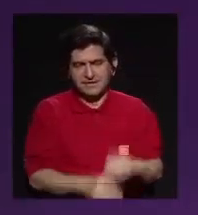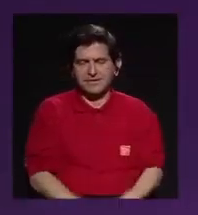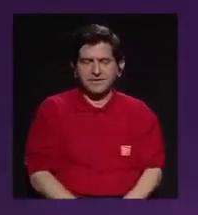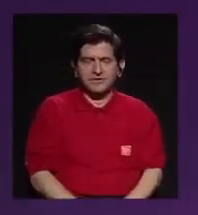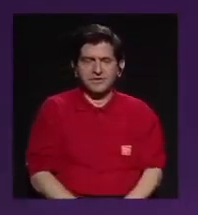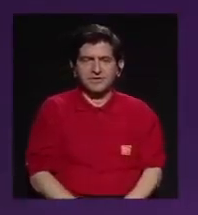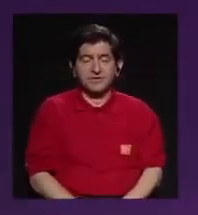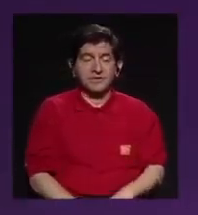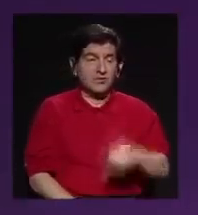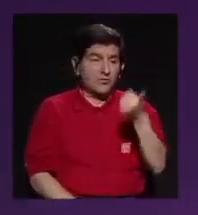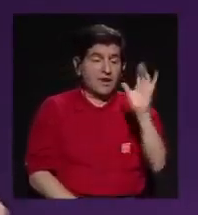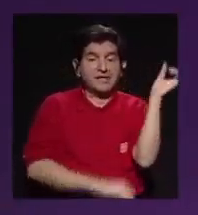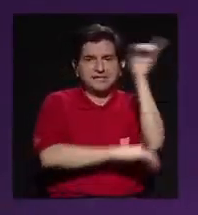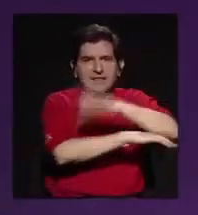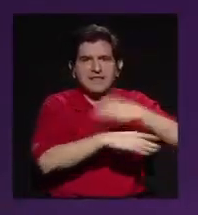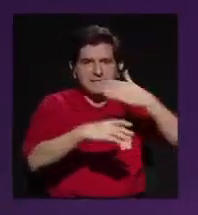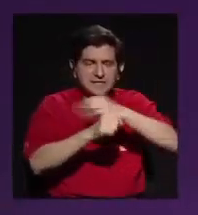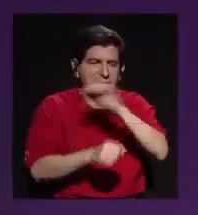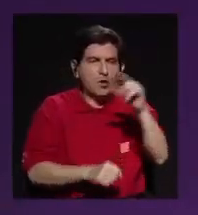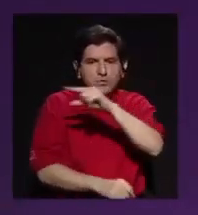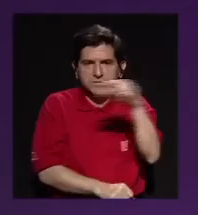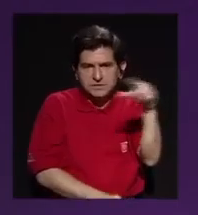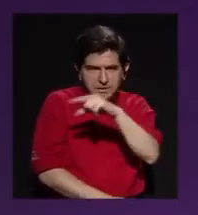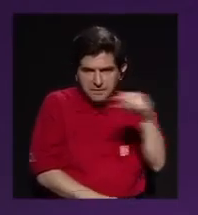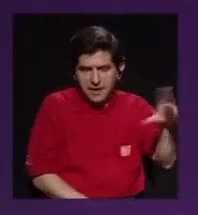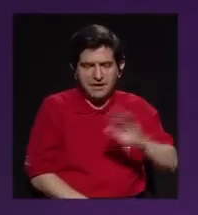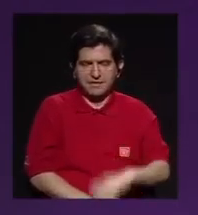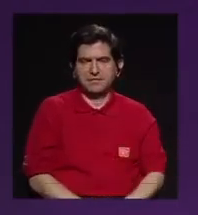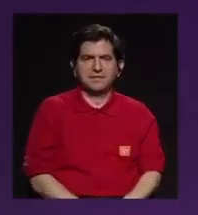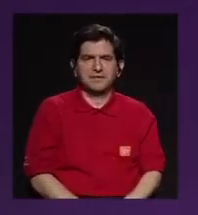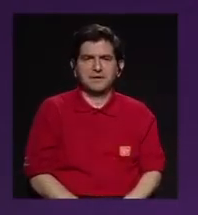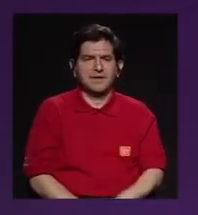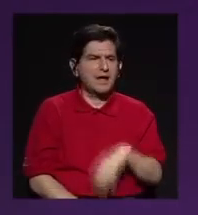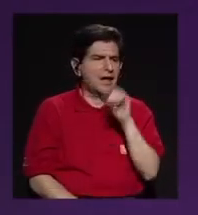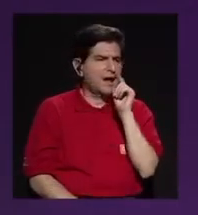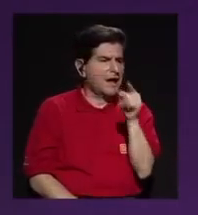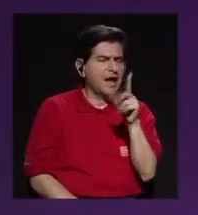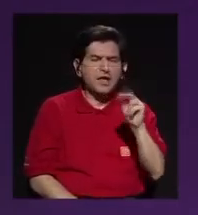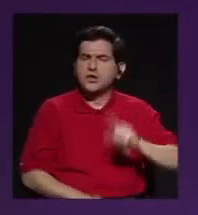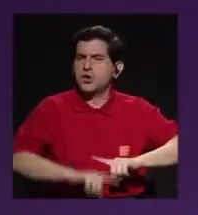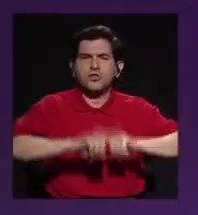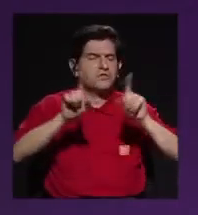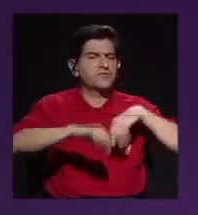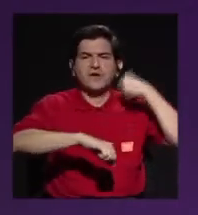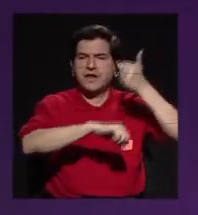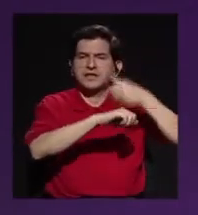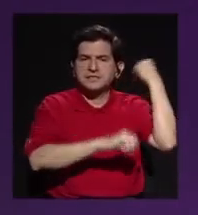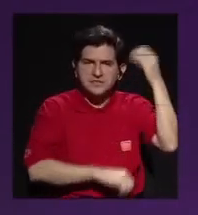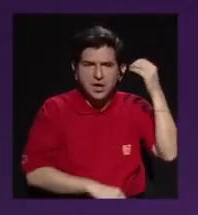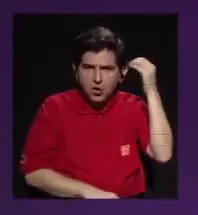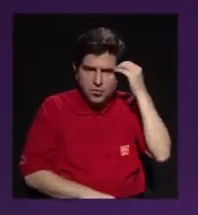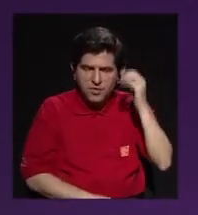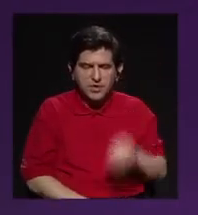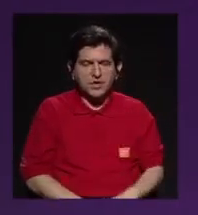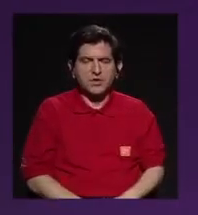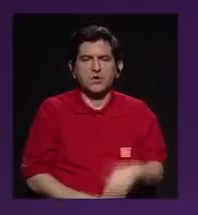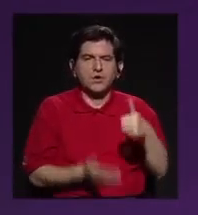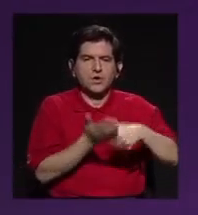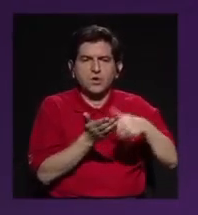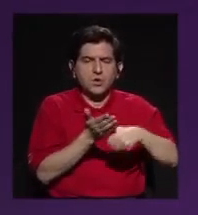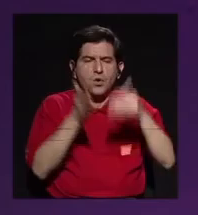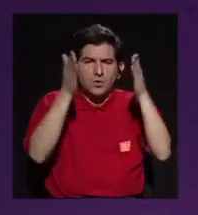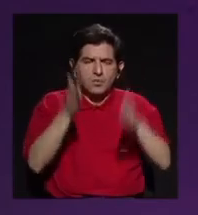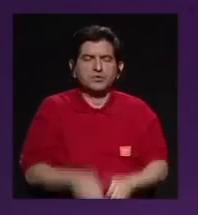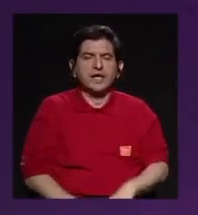como ahora se hacían cada 15 días, claro, cada semana. Claro. No había hecho diferenciación de la opinión de las y los votantes por